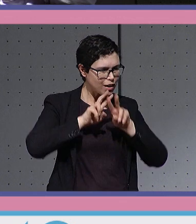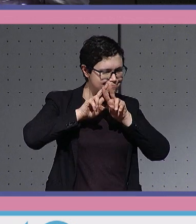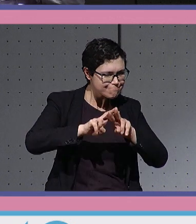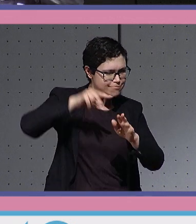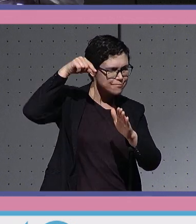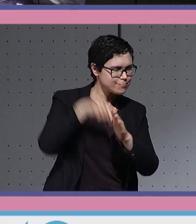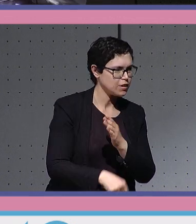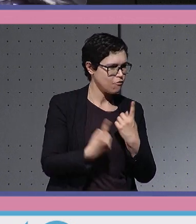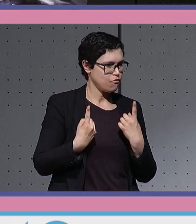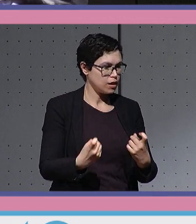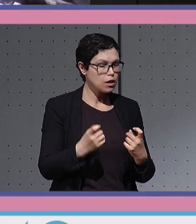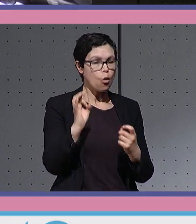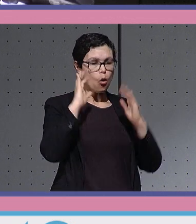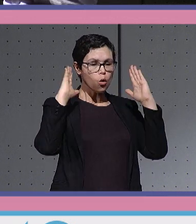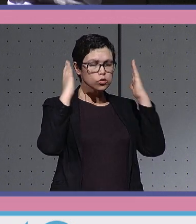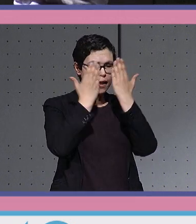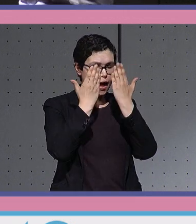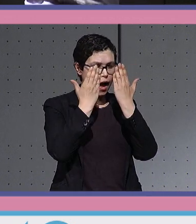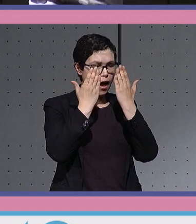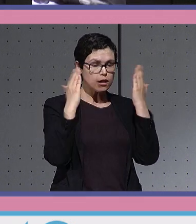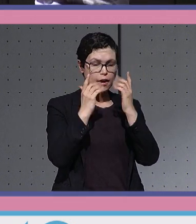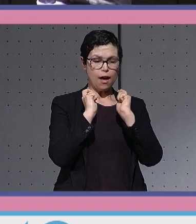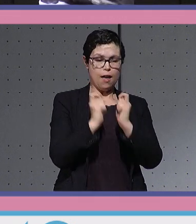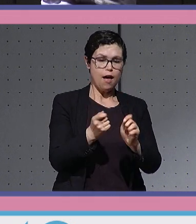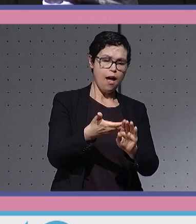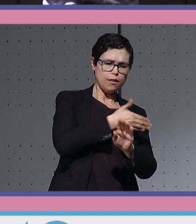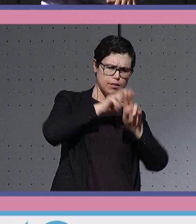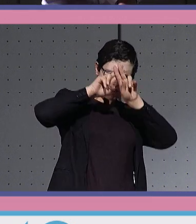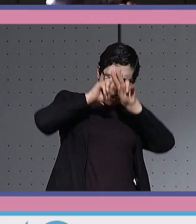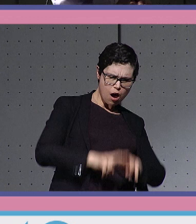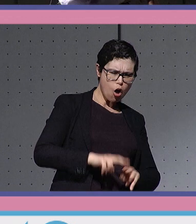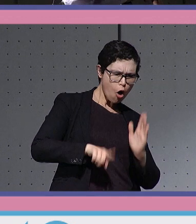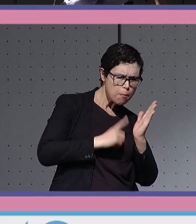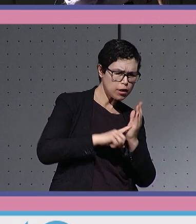No todos los TEA tienen un diagnóstico genético hecho a esa precisión.